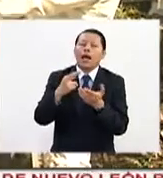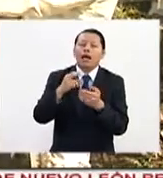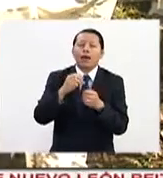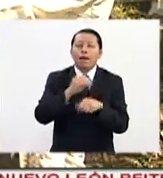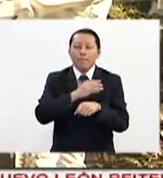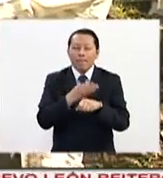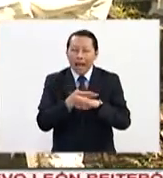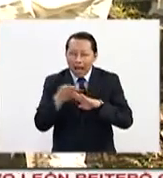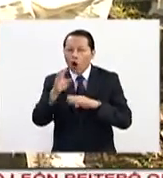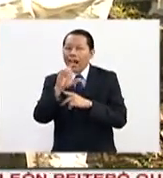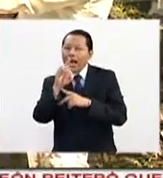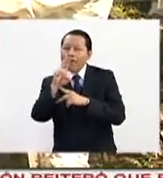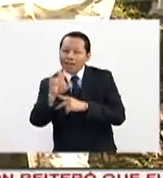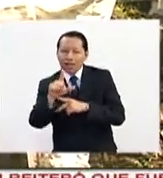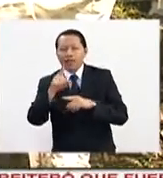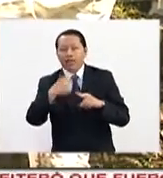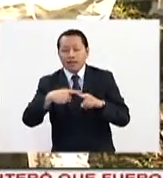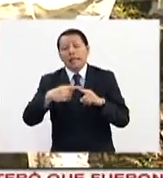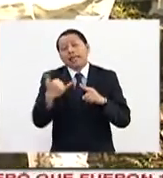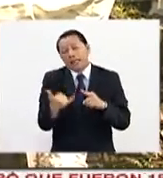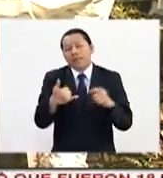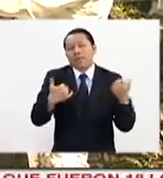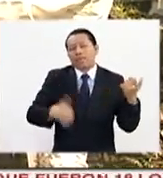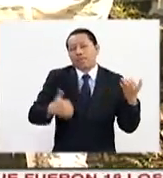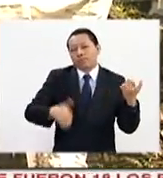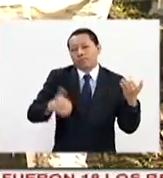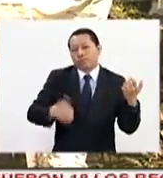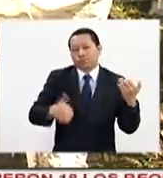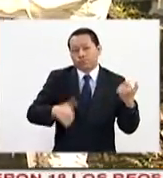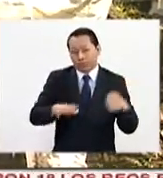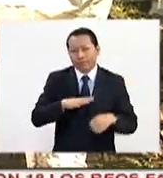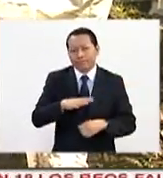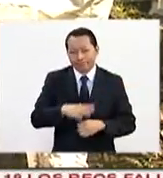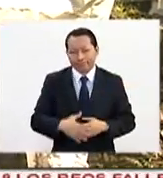música, que no podía faltar en el lugar.